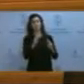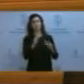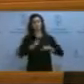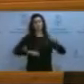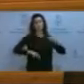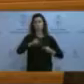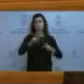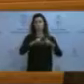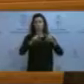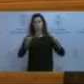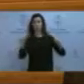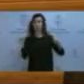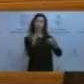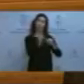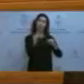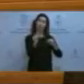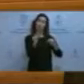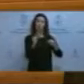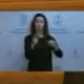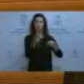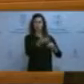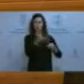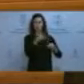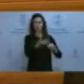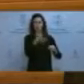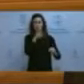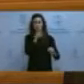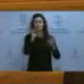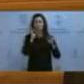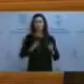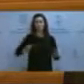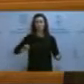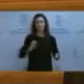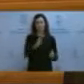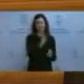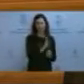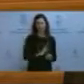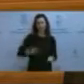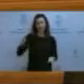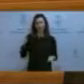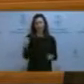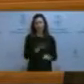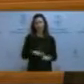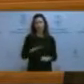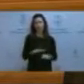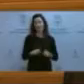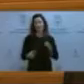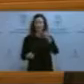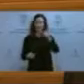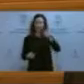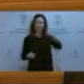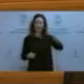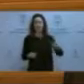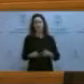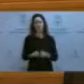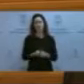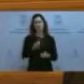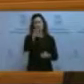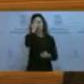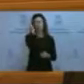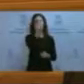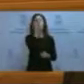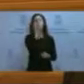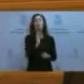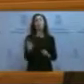de Asturias. Ese oriente que fue tan desolado por este caso de corrupción, quizá por el lugar del que venía una de sus cabecillas. Pues